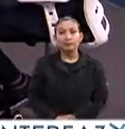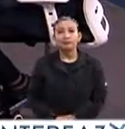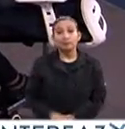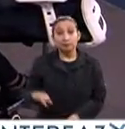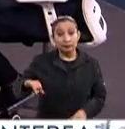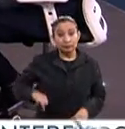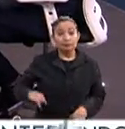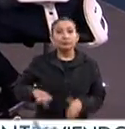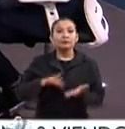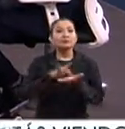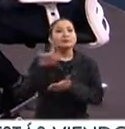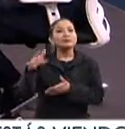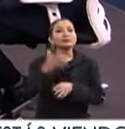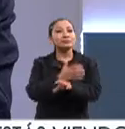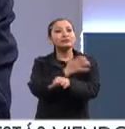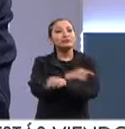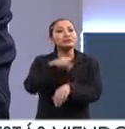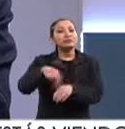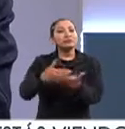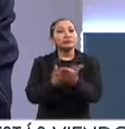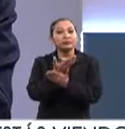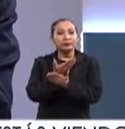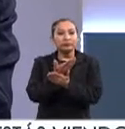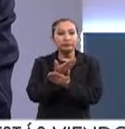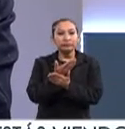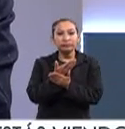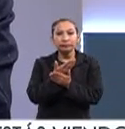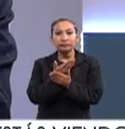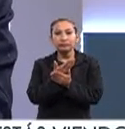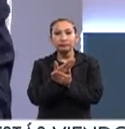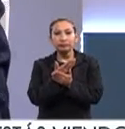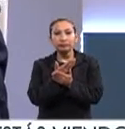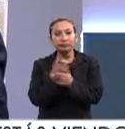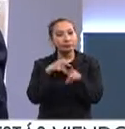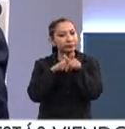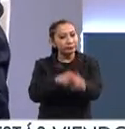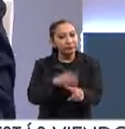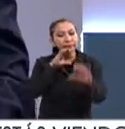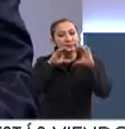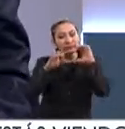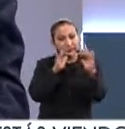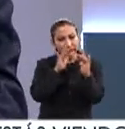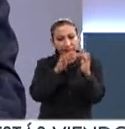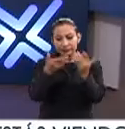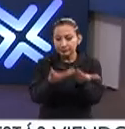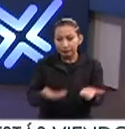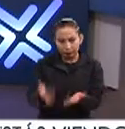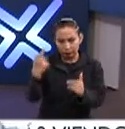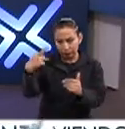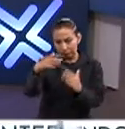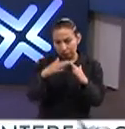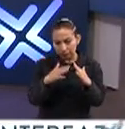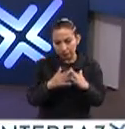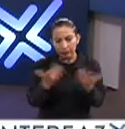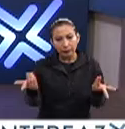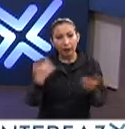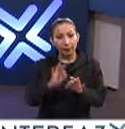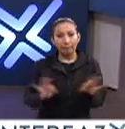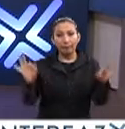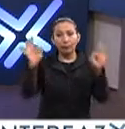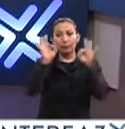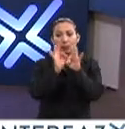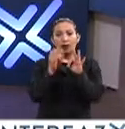Pues interesantísimo, gracias por haber estado con nosotros esta mañana, doctor. Pues seguimos en comunicación, esta es su casa, y bueno, pues con estas